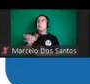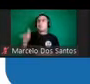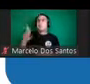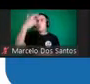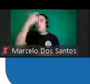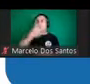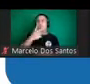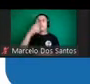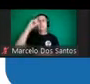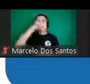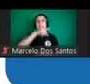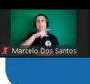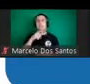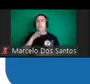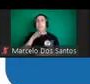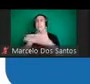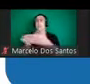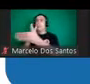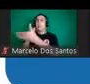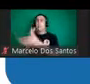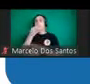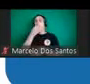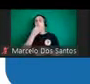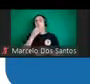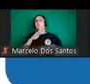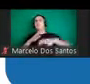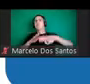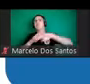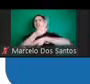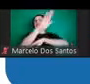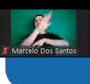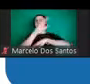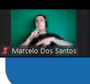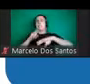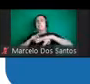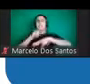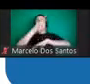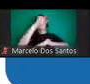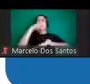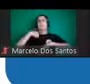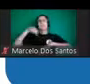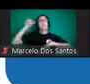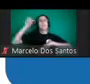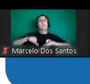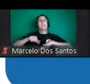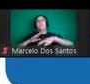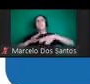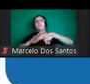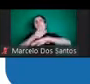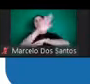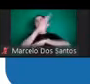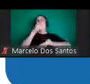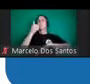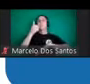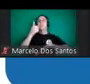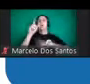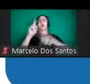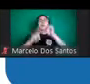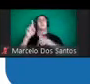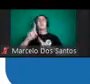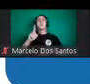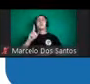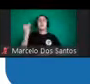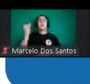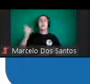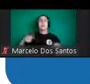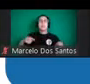entorno físico, ¿verdad? En la infraestructura, ¿verdad? Y acá hay muchísima variedad, ¿verdad? Personas que usan silla de